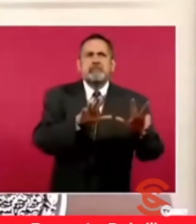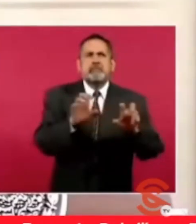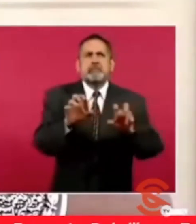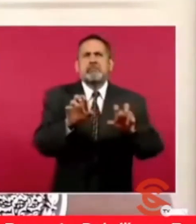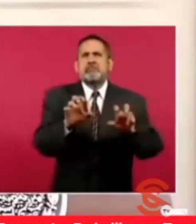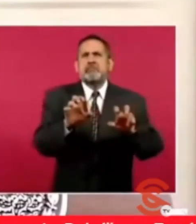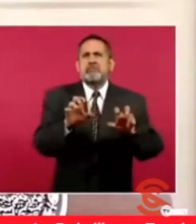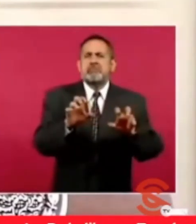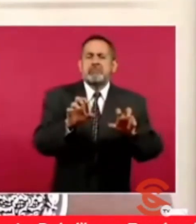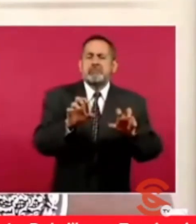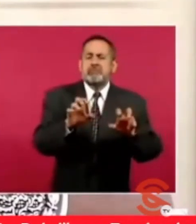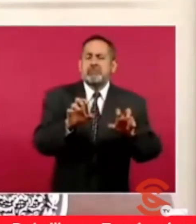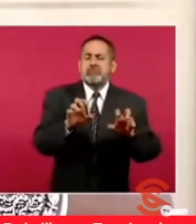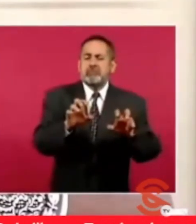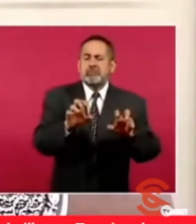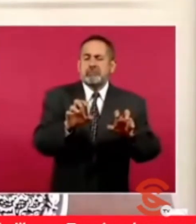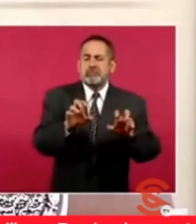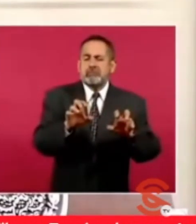de